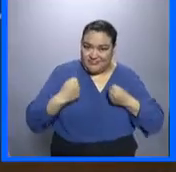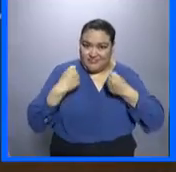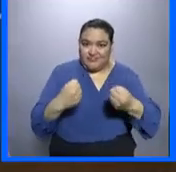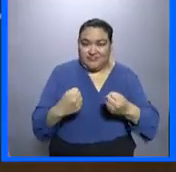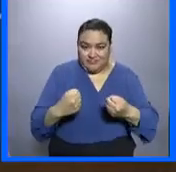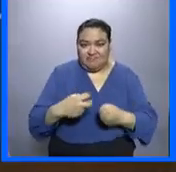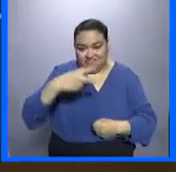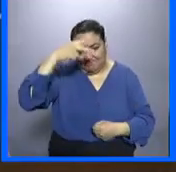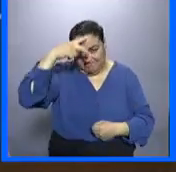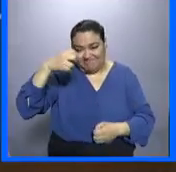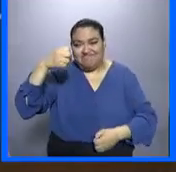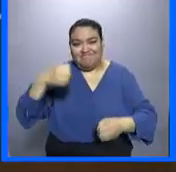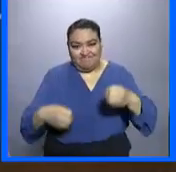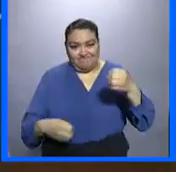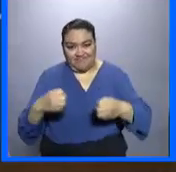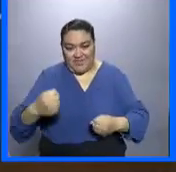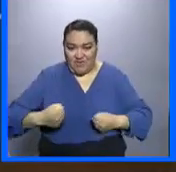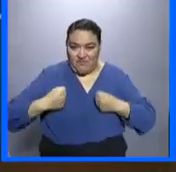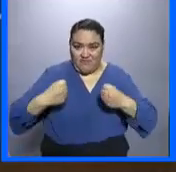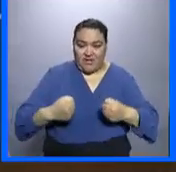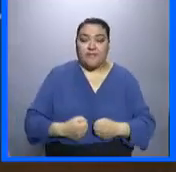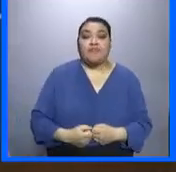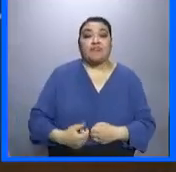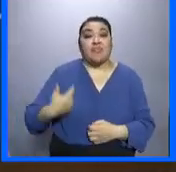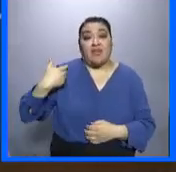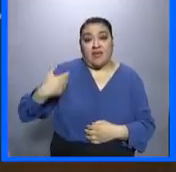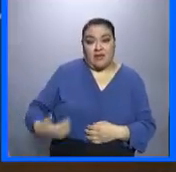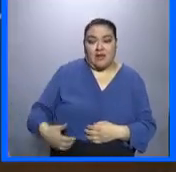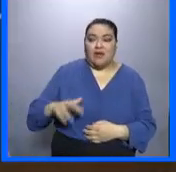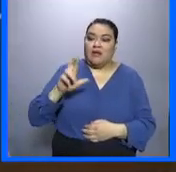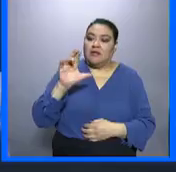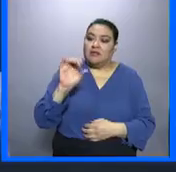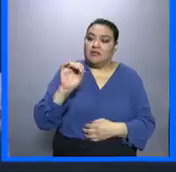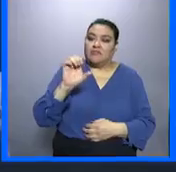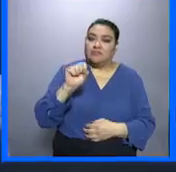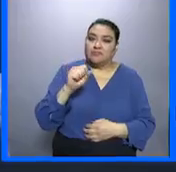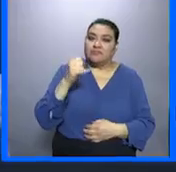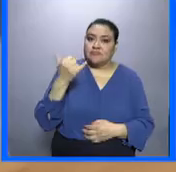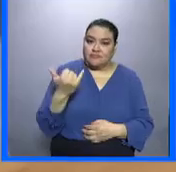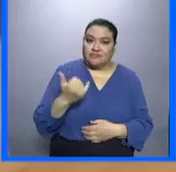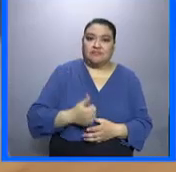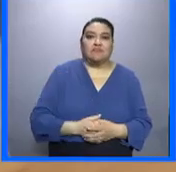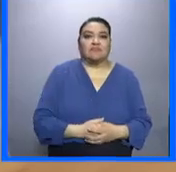sistema judicial. Para Plural TV, Rosy García.